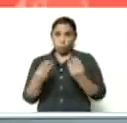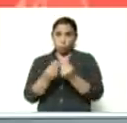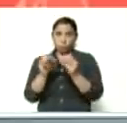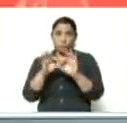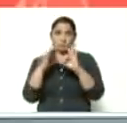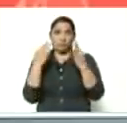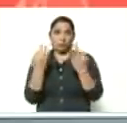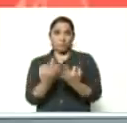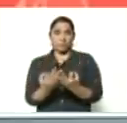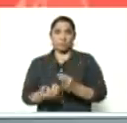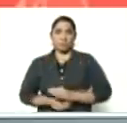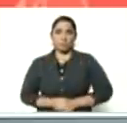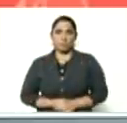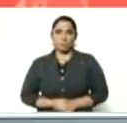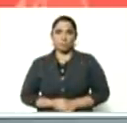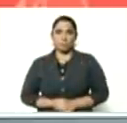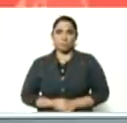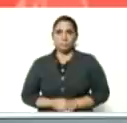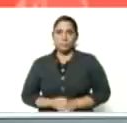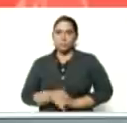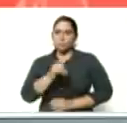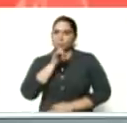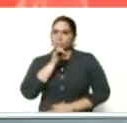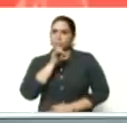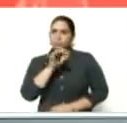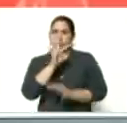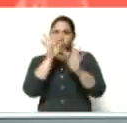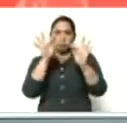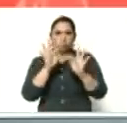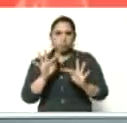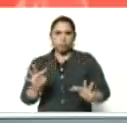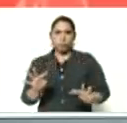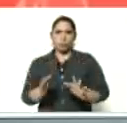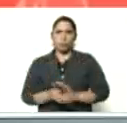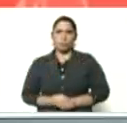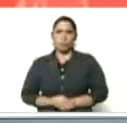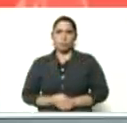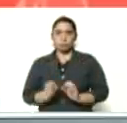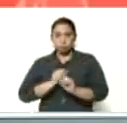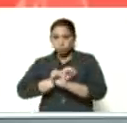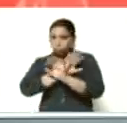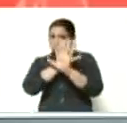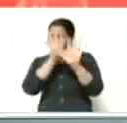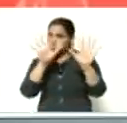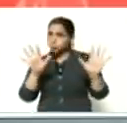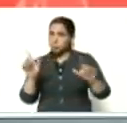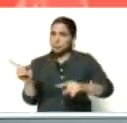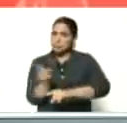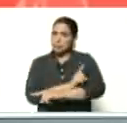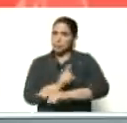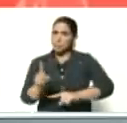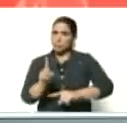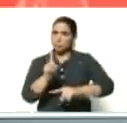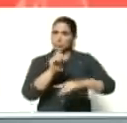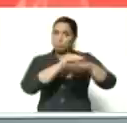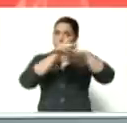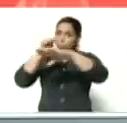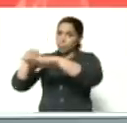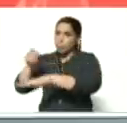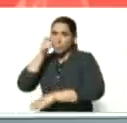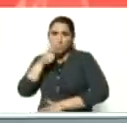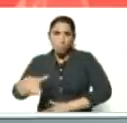familia informar de la manera más directa, clara e inmediata al pueblo de